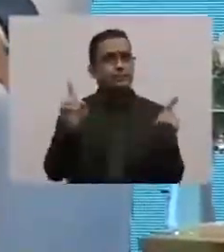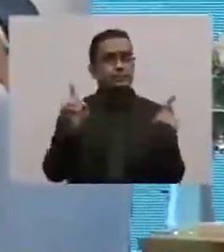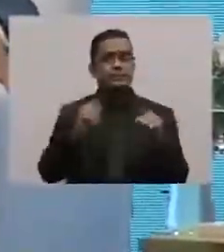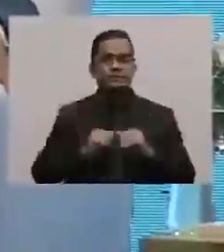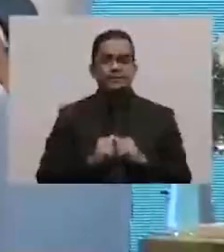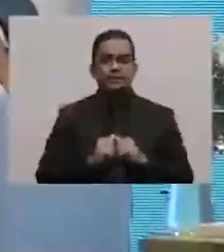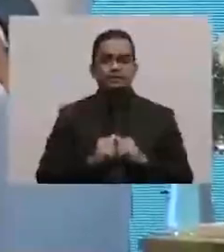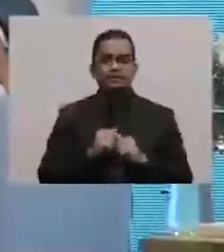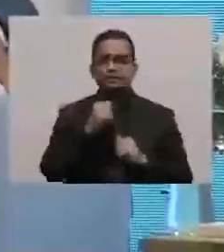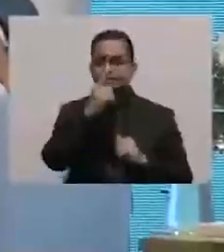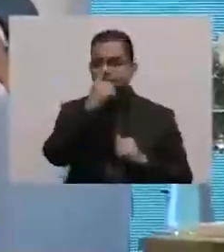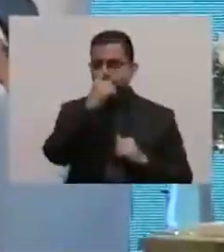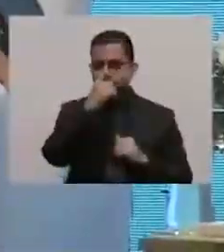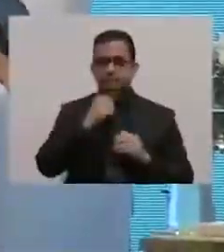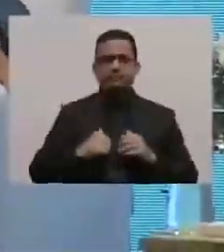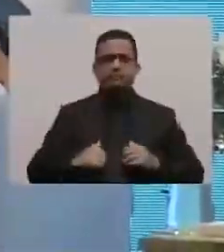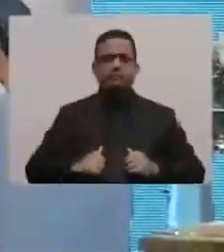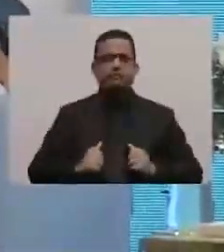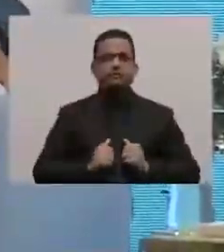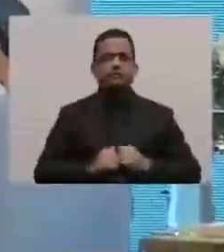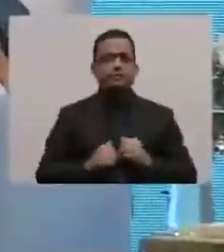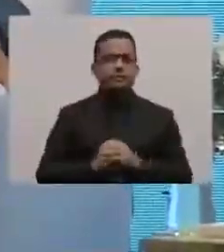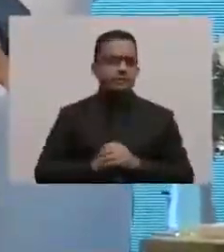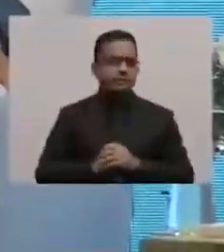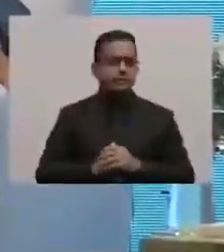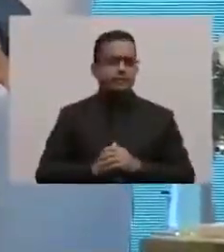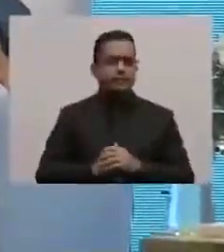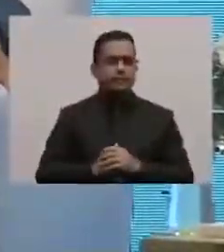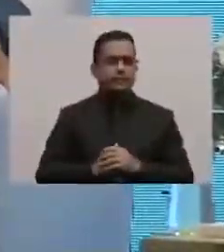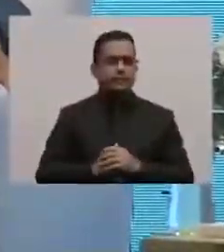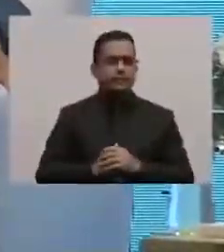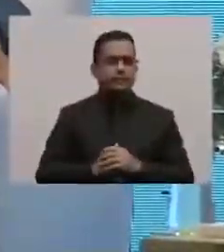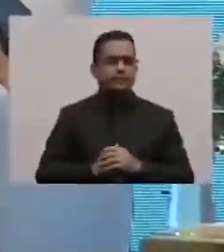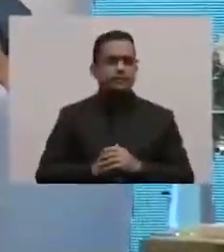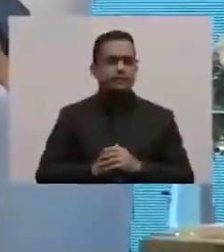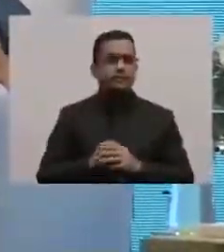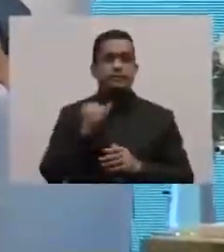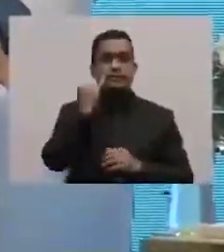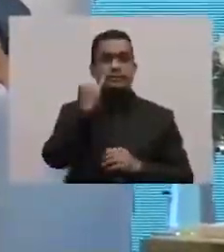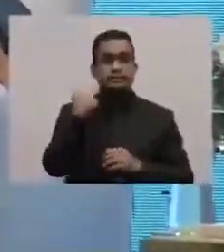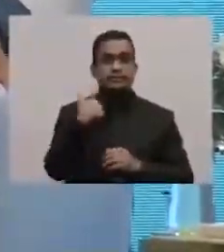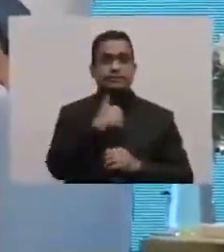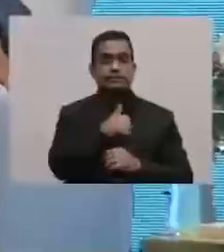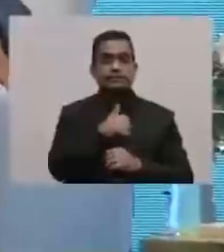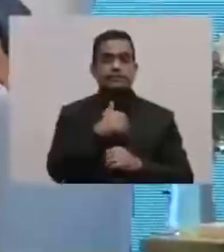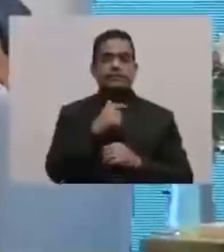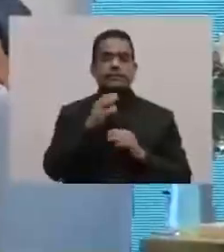si procuramos transparencia con los medios de comunicación,